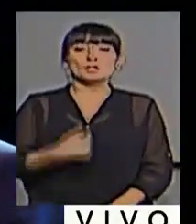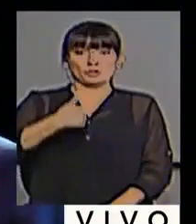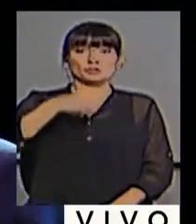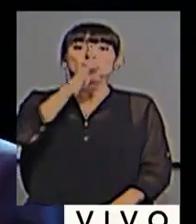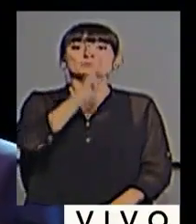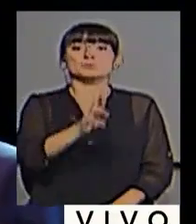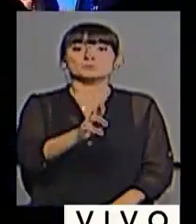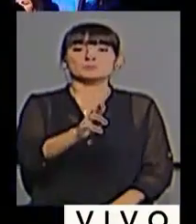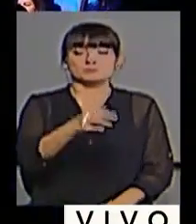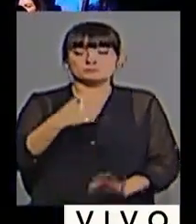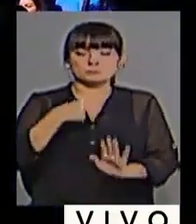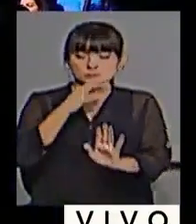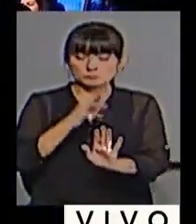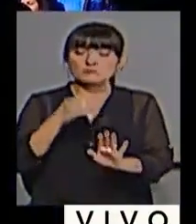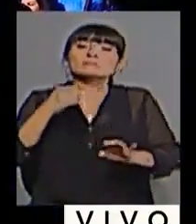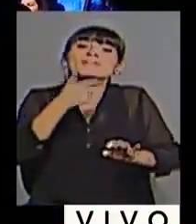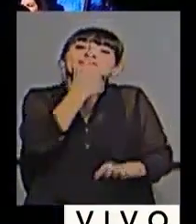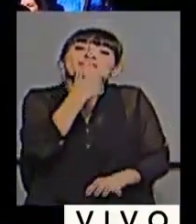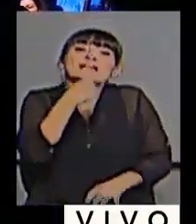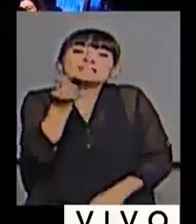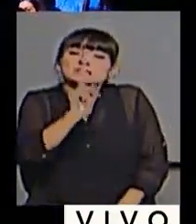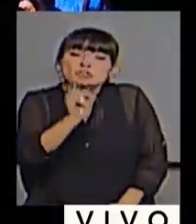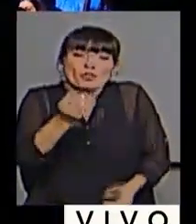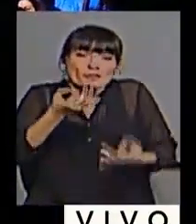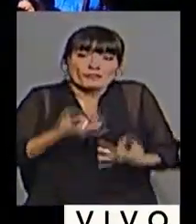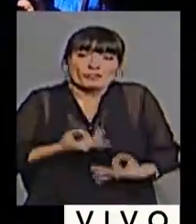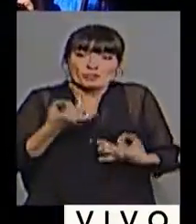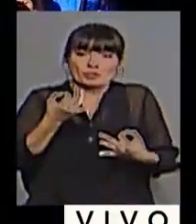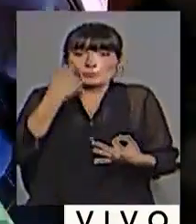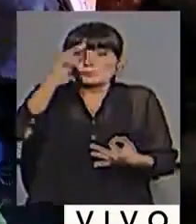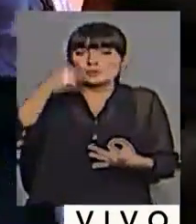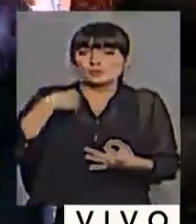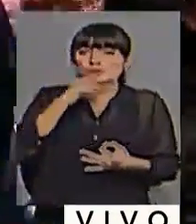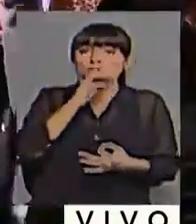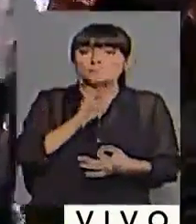es, porque, obviamente. No, pero perdona. Le quiero responder a don Rodrigo. Pero